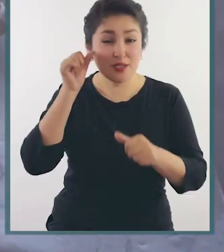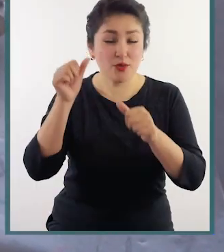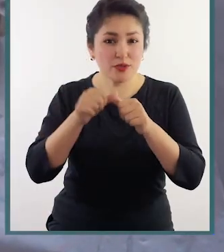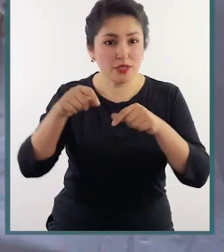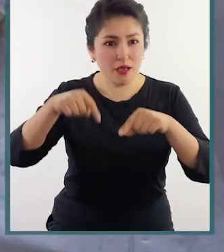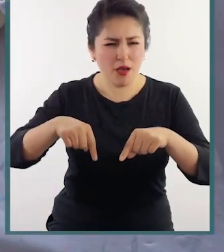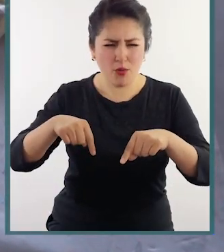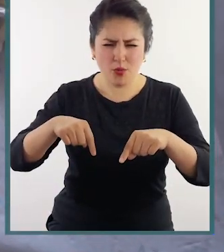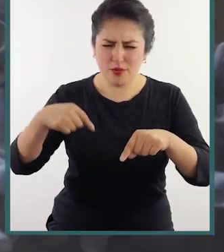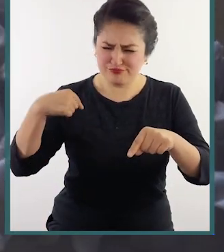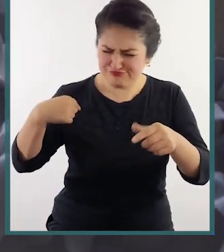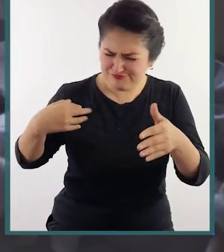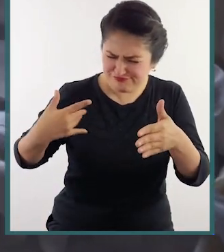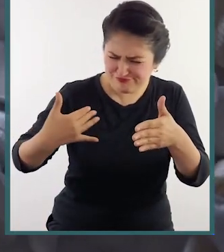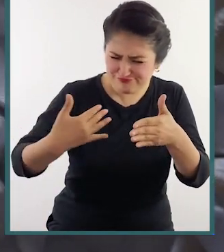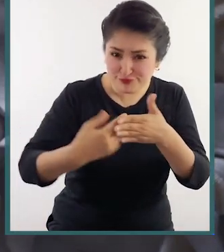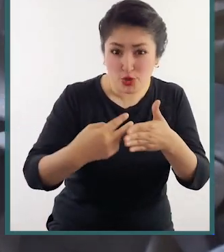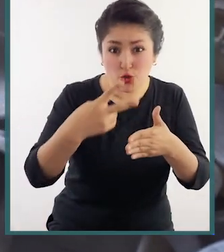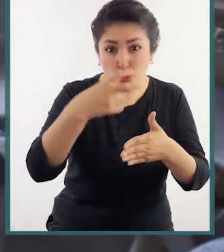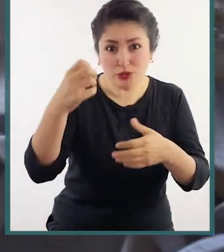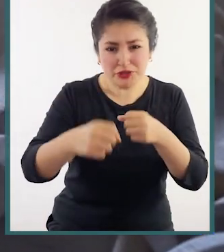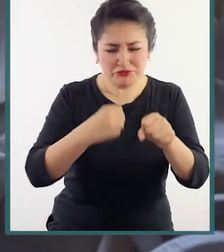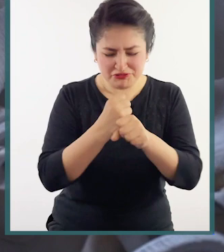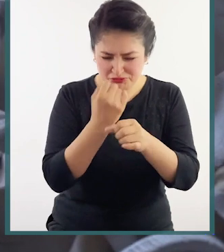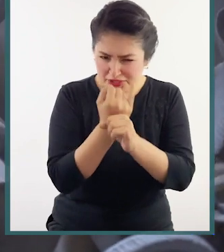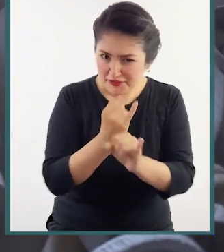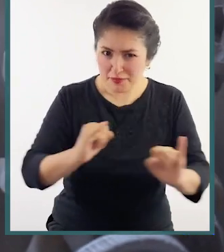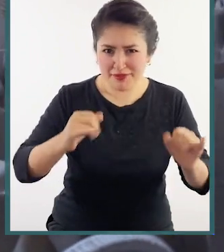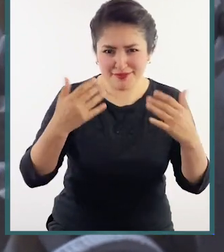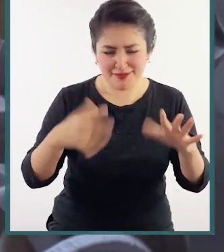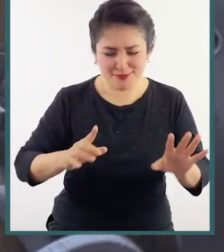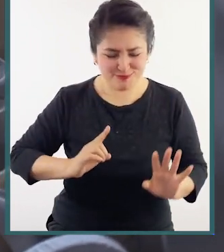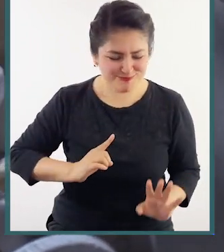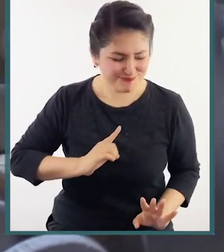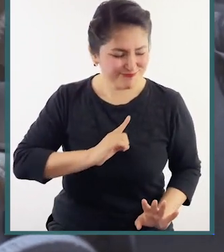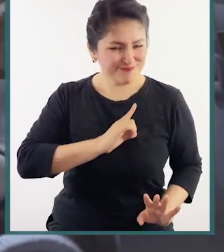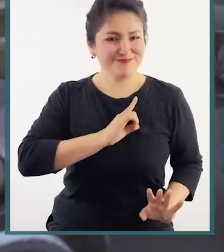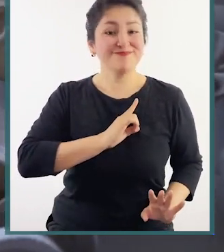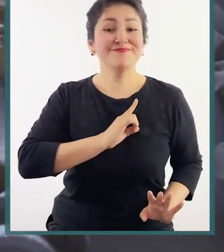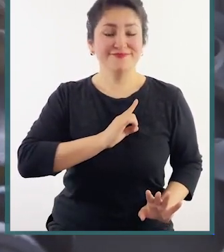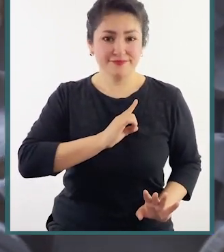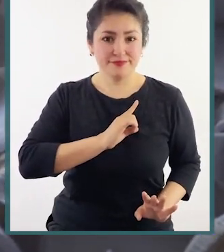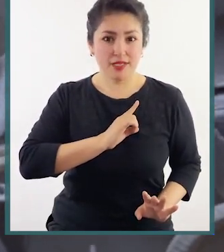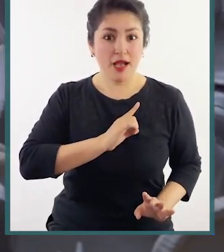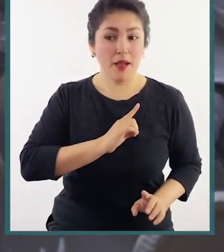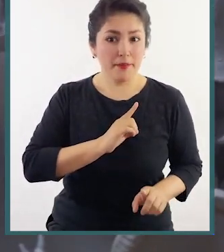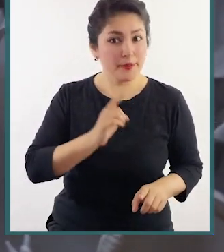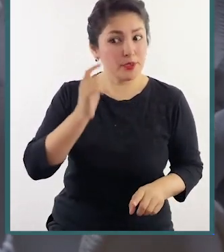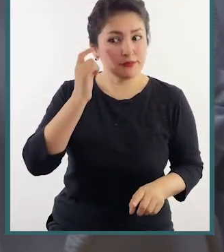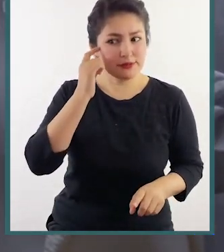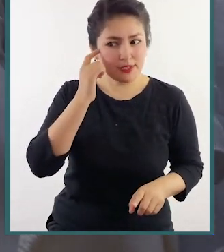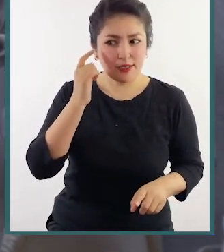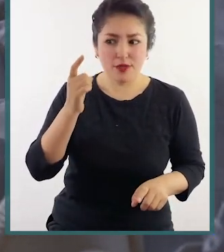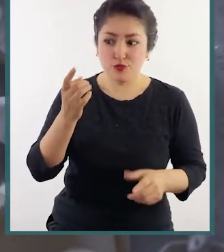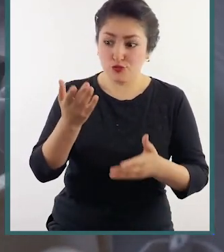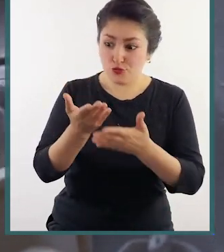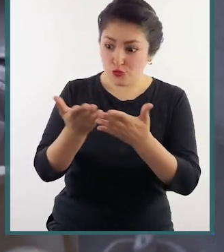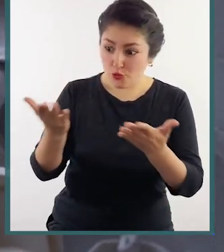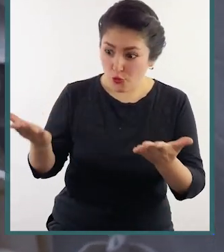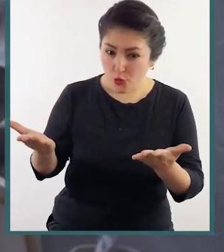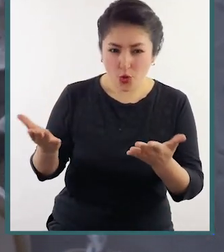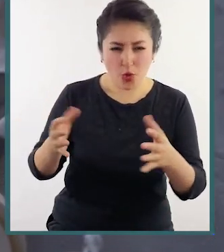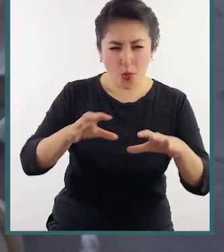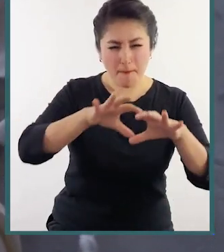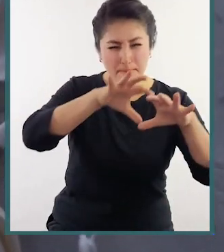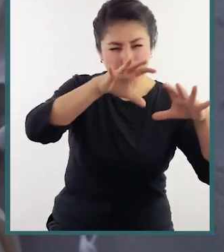Conmemorar el Bicentenario de la consolidación de nuestra independencia es motivo de orgullo, pero también una gran oportunidad para dar a